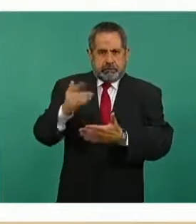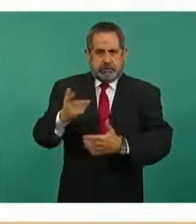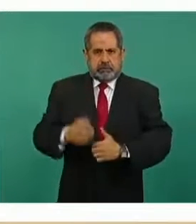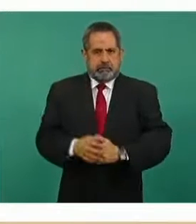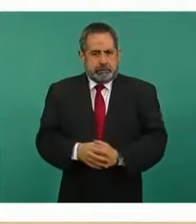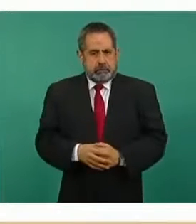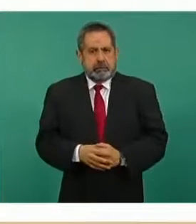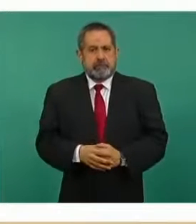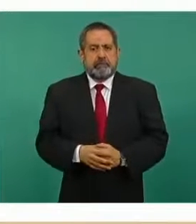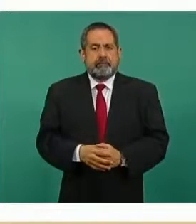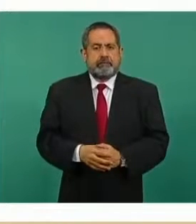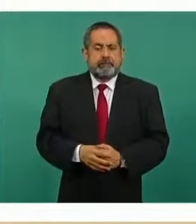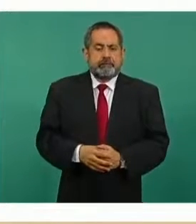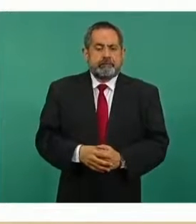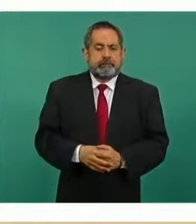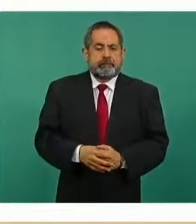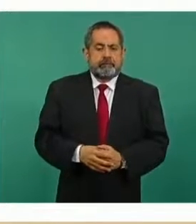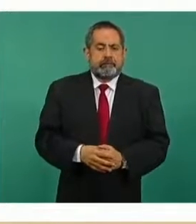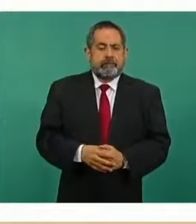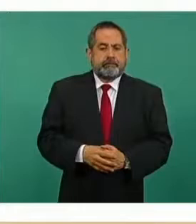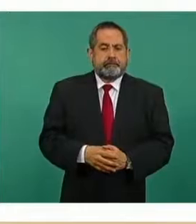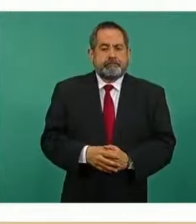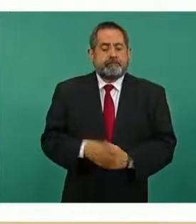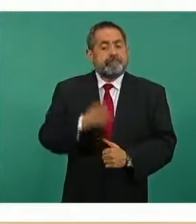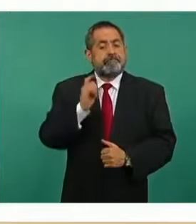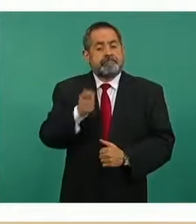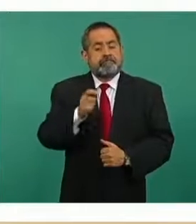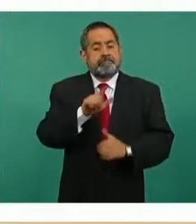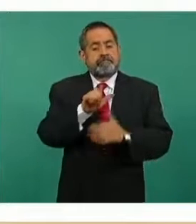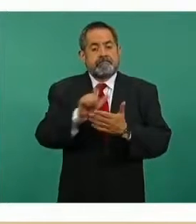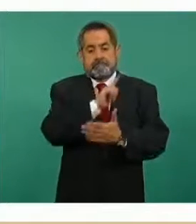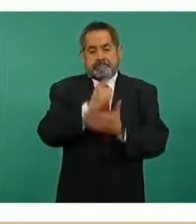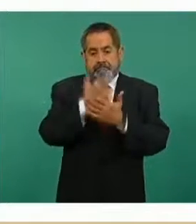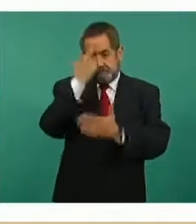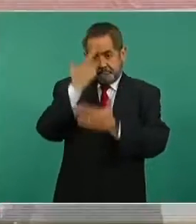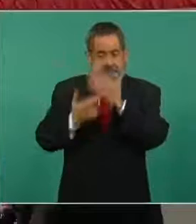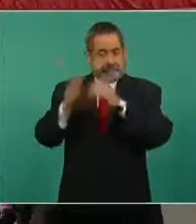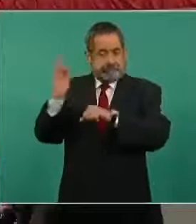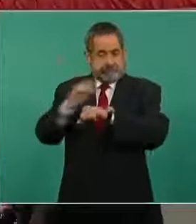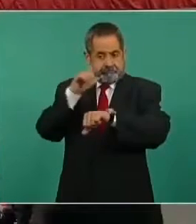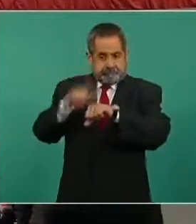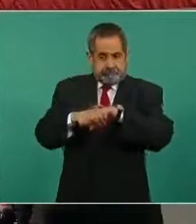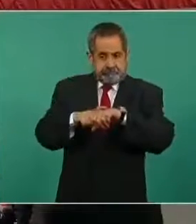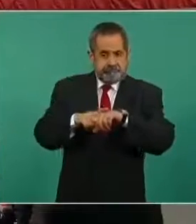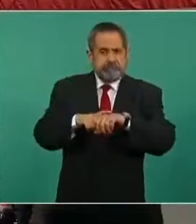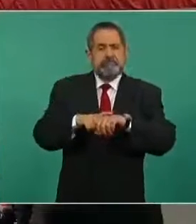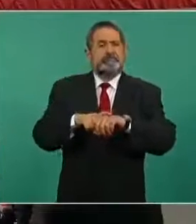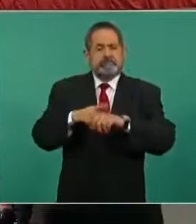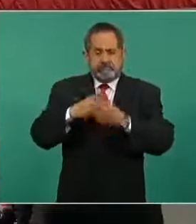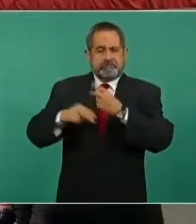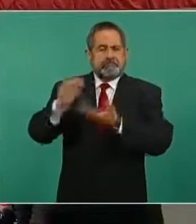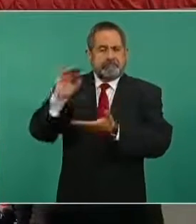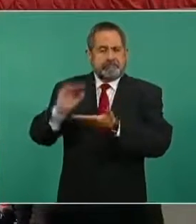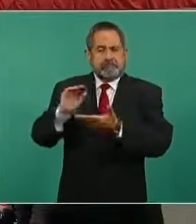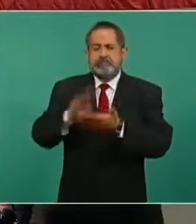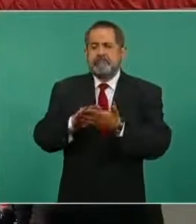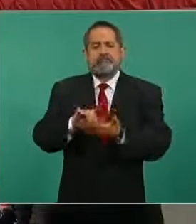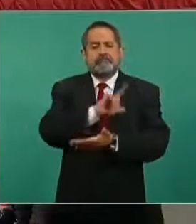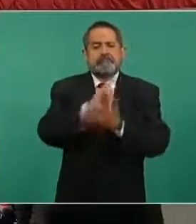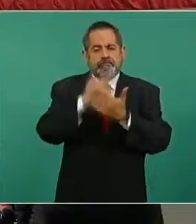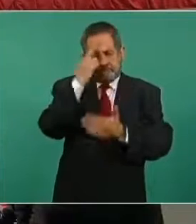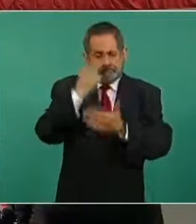Adelante. En relación con los delitos del Fuero Federal, que fueron a la baja, delitos financieros